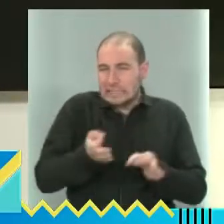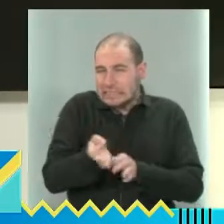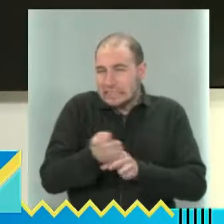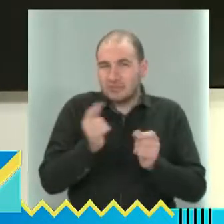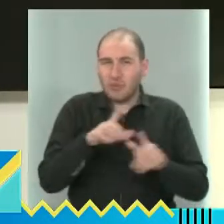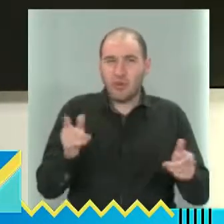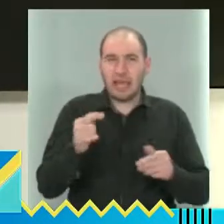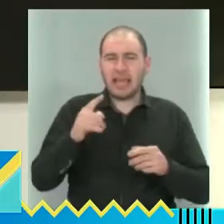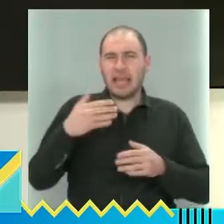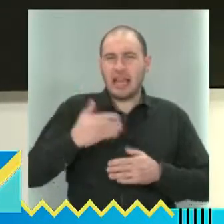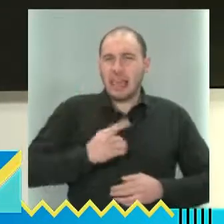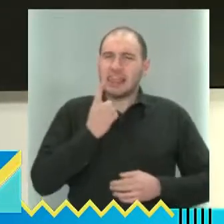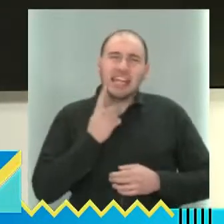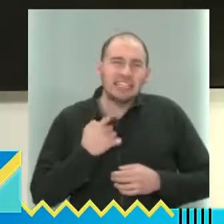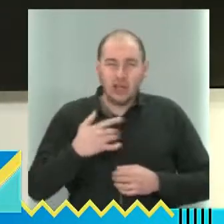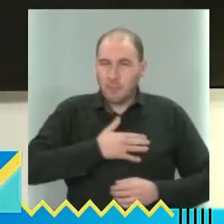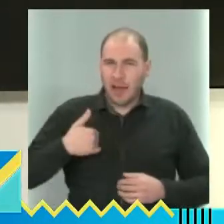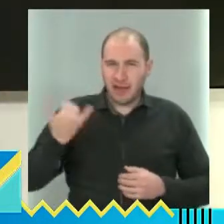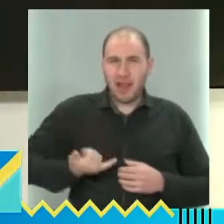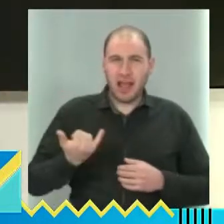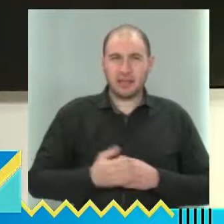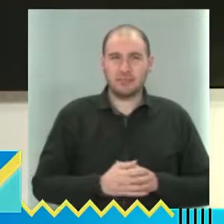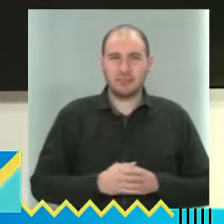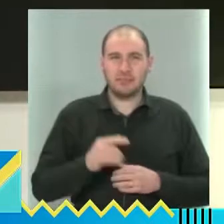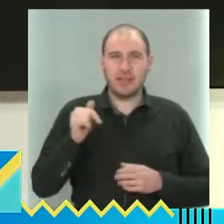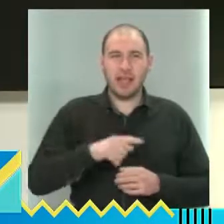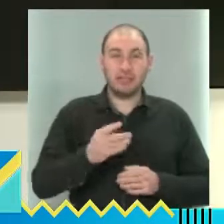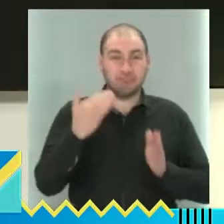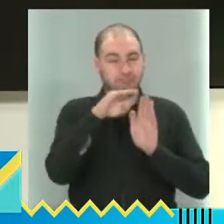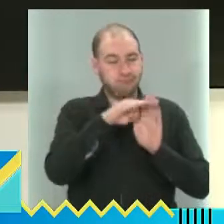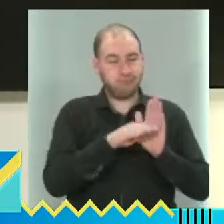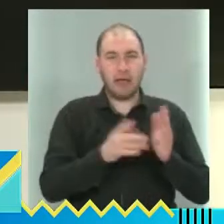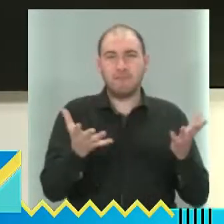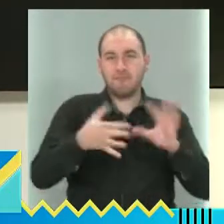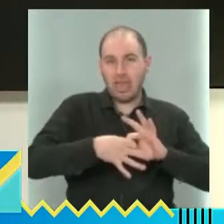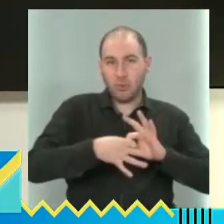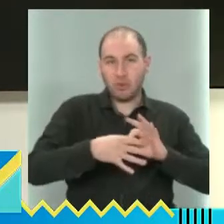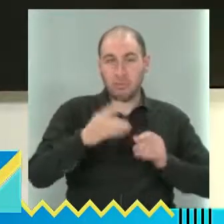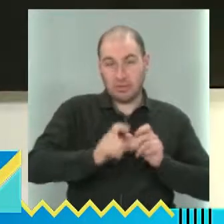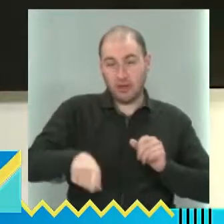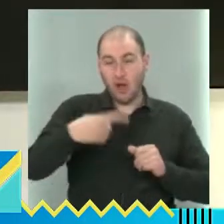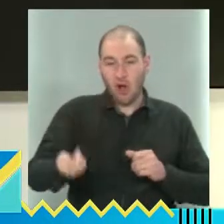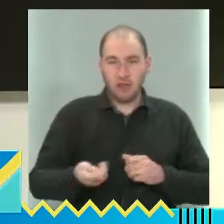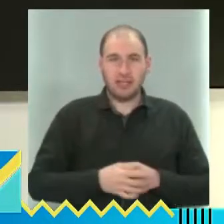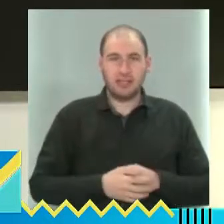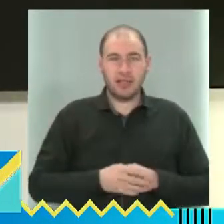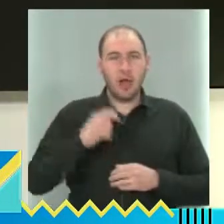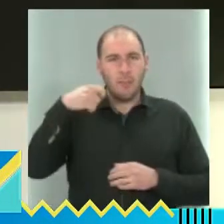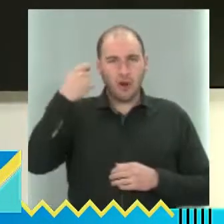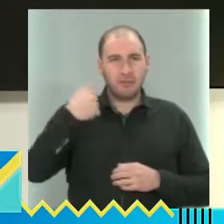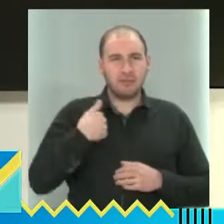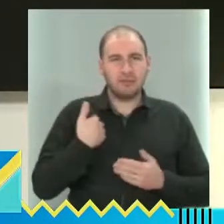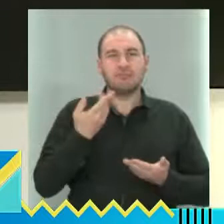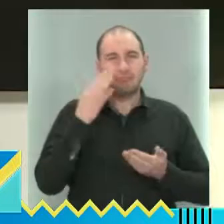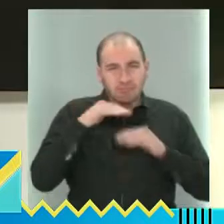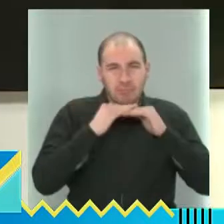instinto materno, hay deseo materno y obviamente esto de establecer vínculos, ¿sí?, con el otro. Un programa que yo recomiendo